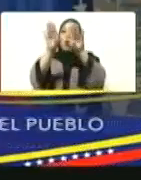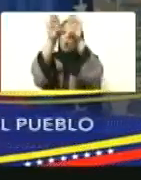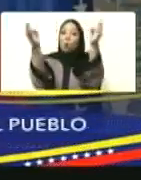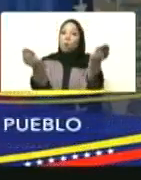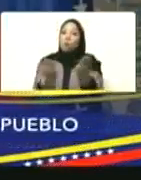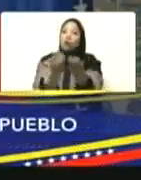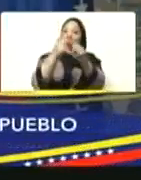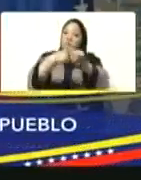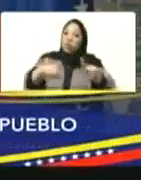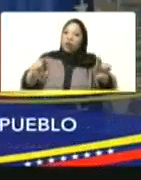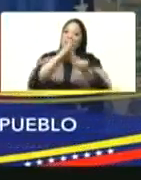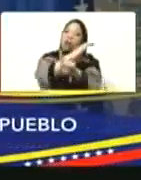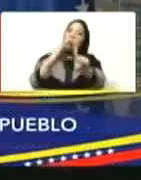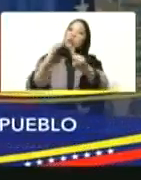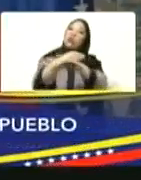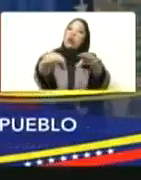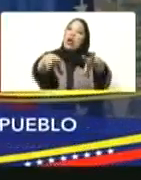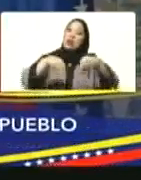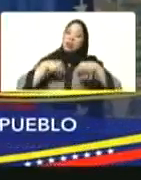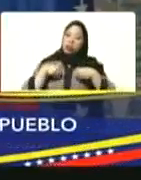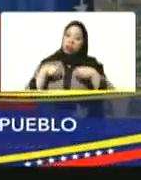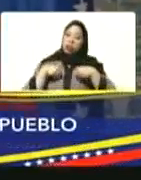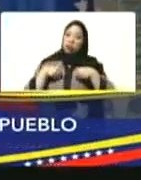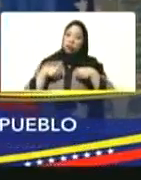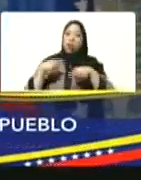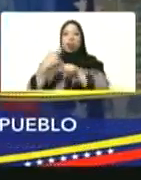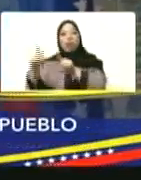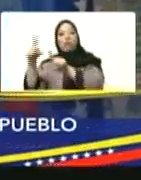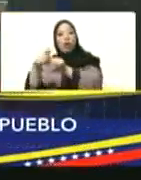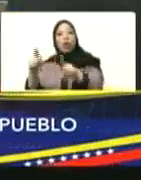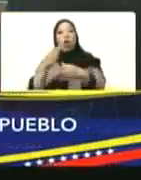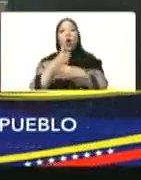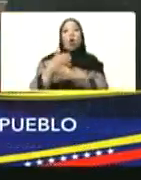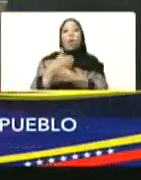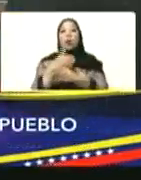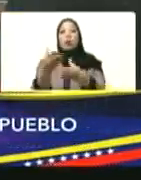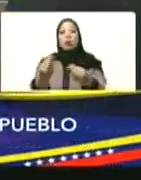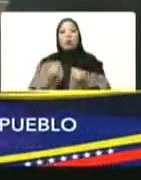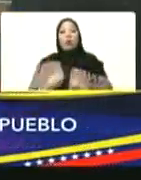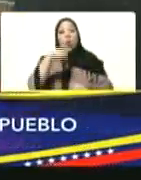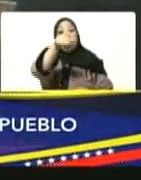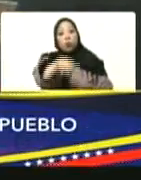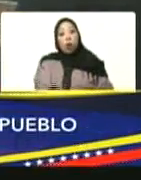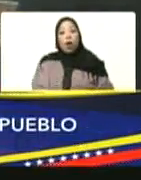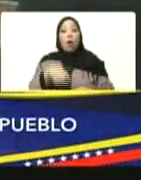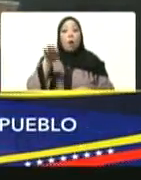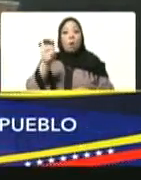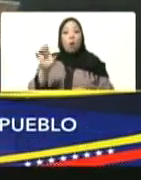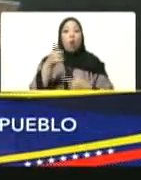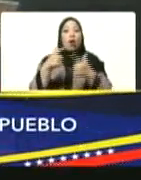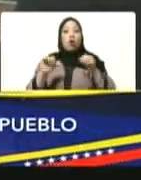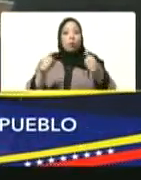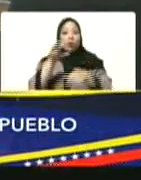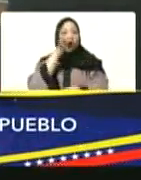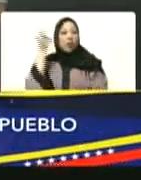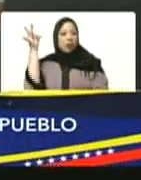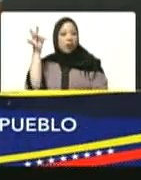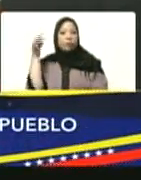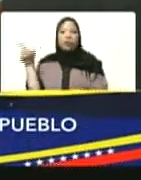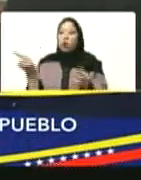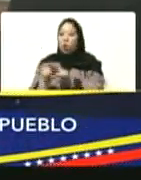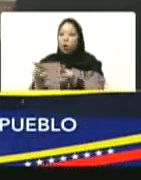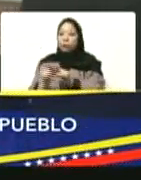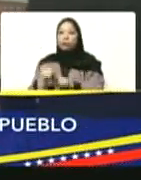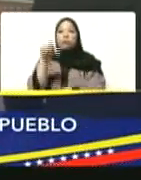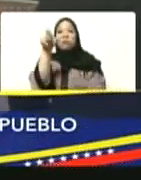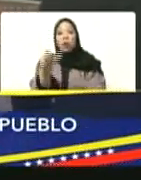multipolar, un mundo de paz y de cooperación. Et nous pouvons dire que nos deux pays qui ont eu une